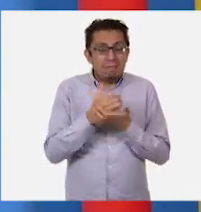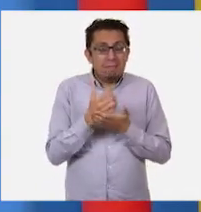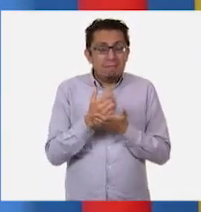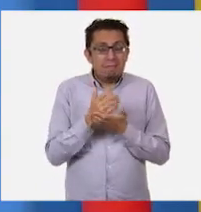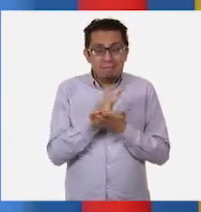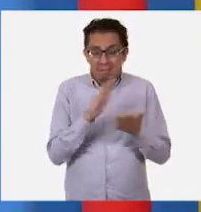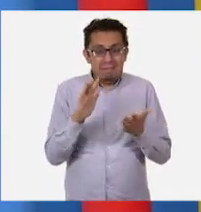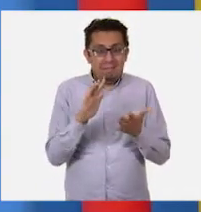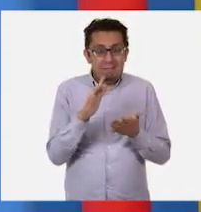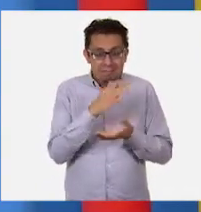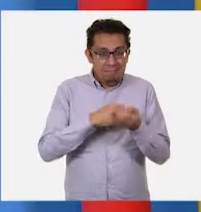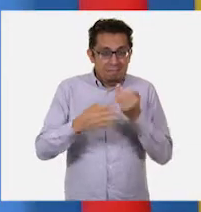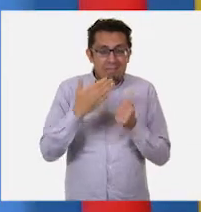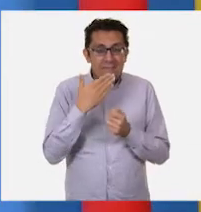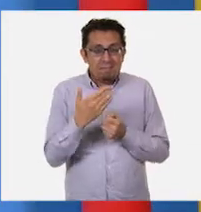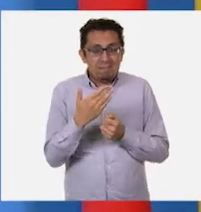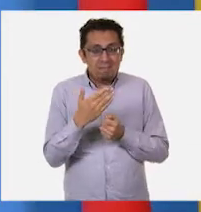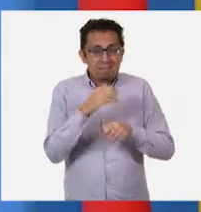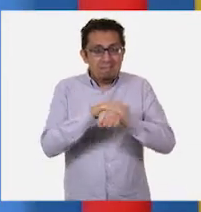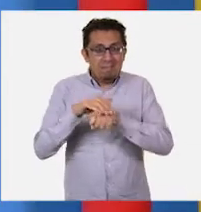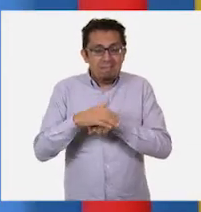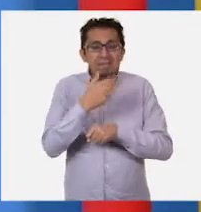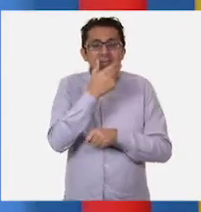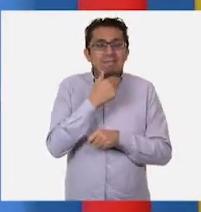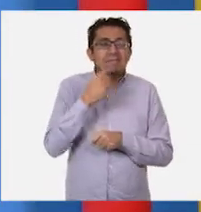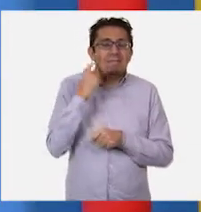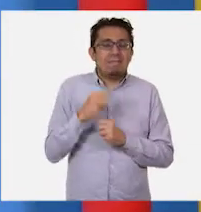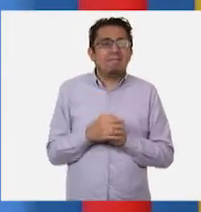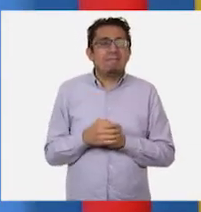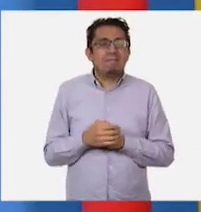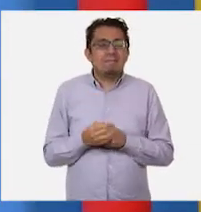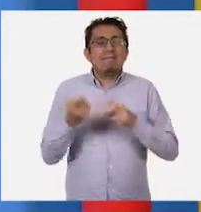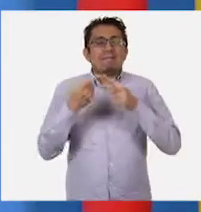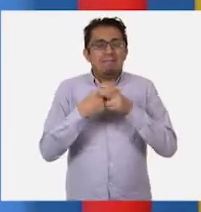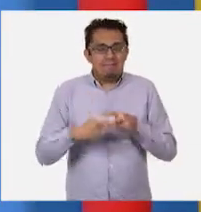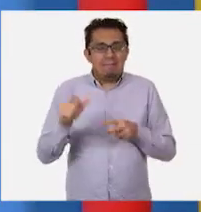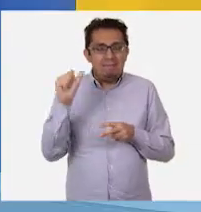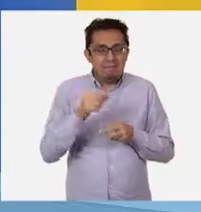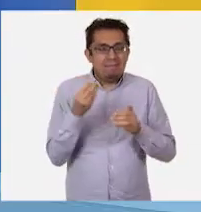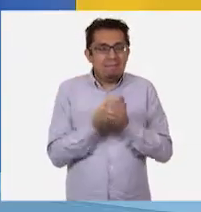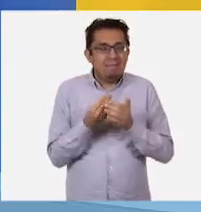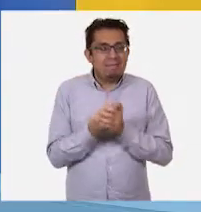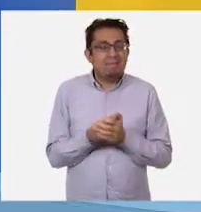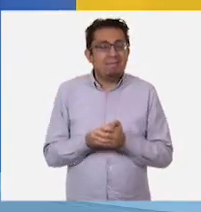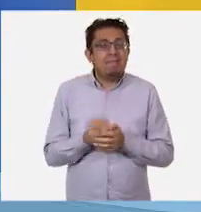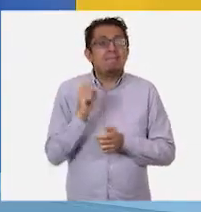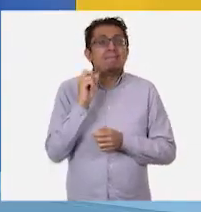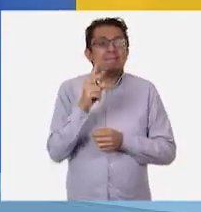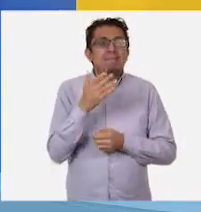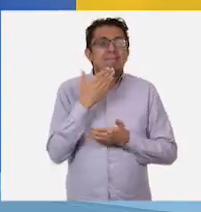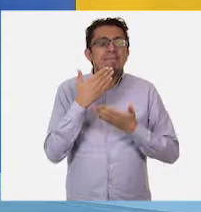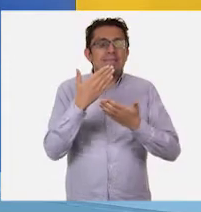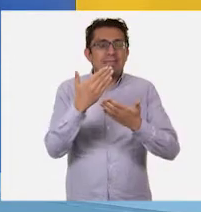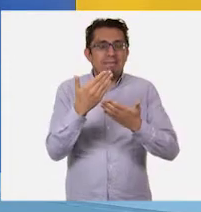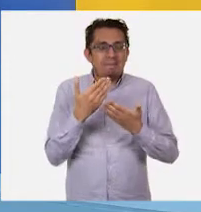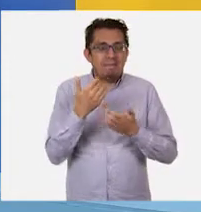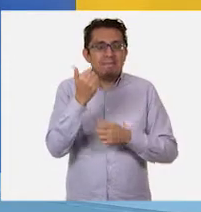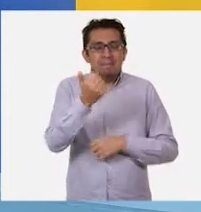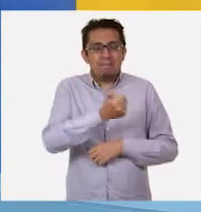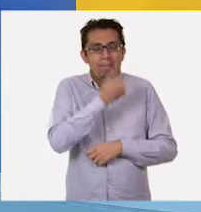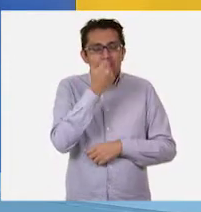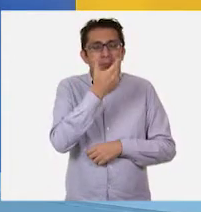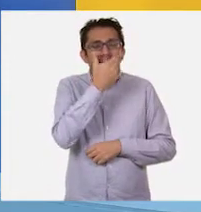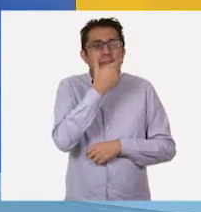están listas, amigas? ¿Listos, amigos? ¿Sí? Ah, bueno, pues entonces, empecemos la sesión de hoy, maestro. Ok. Bienvenidos, alumnas